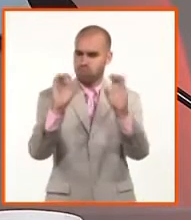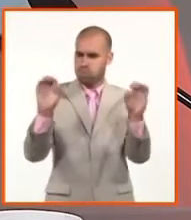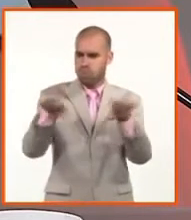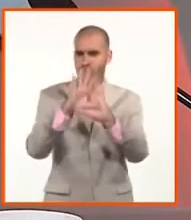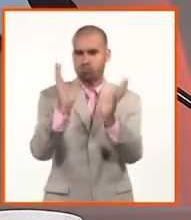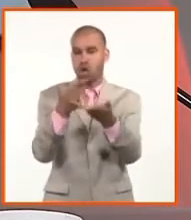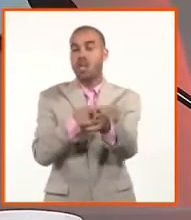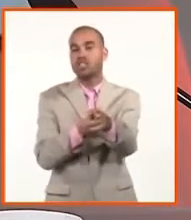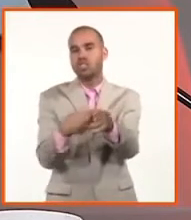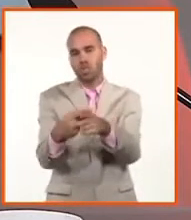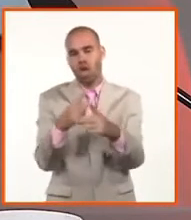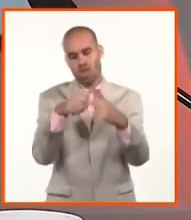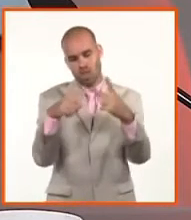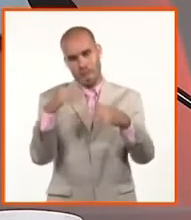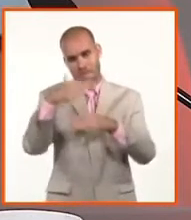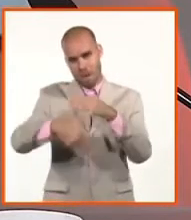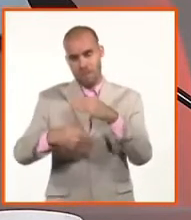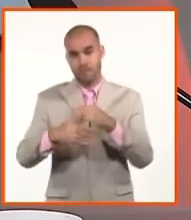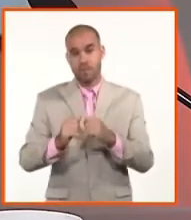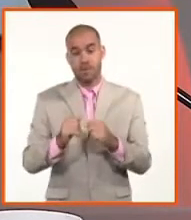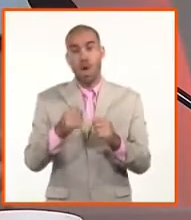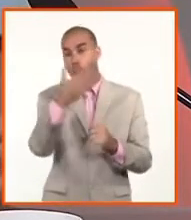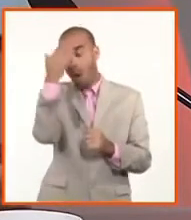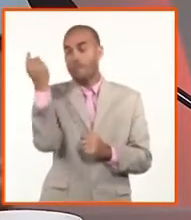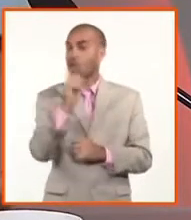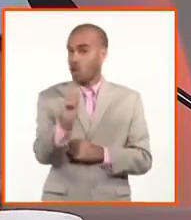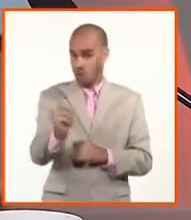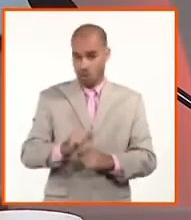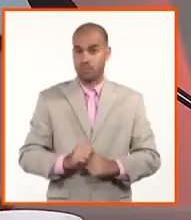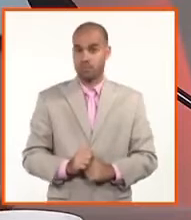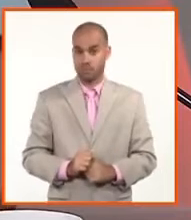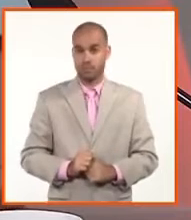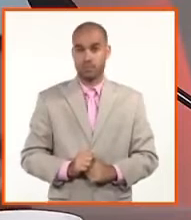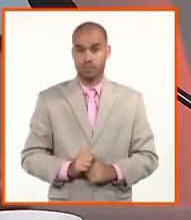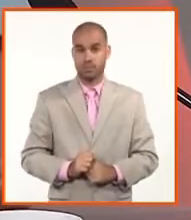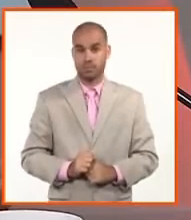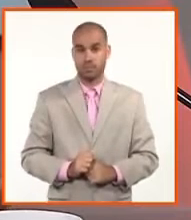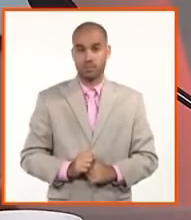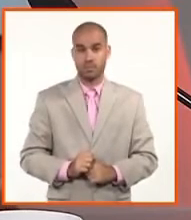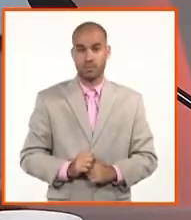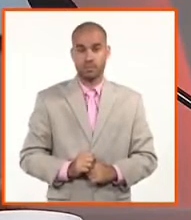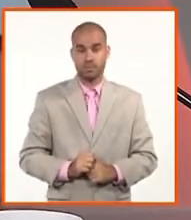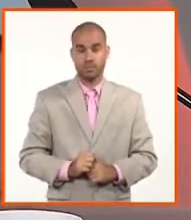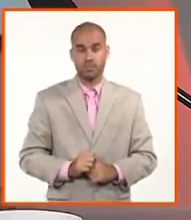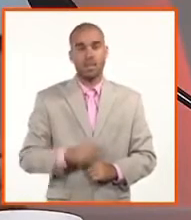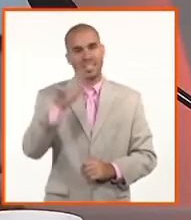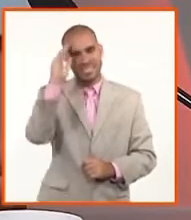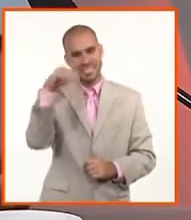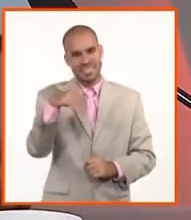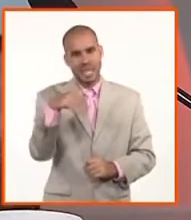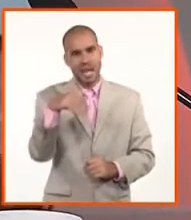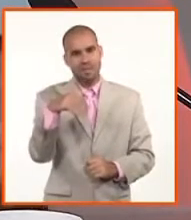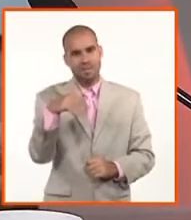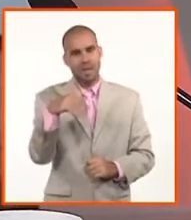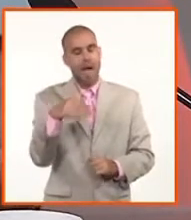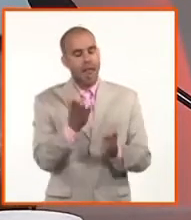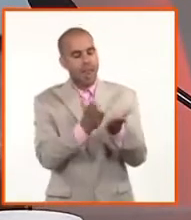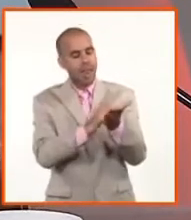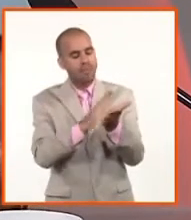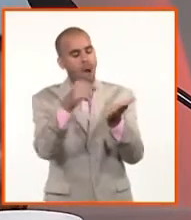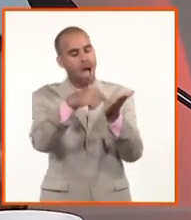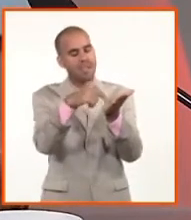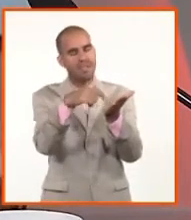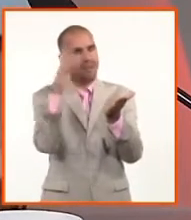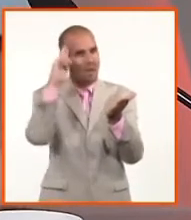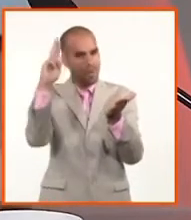dejar esa obra en el olvido, con no dejarla en un libro, sino que busquemos